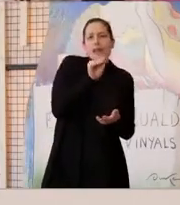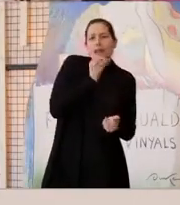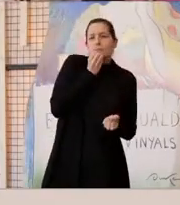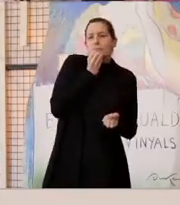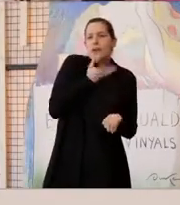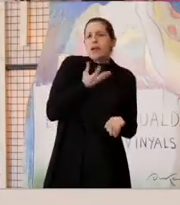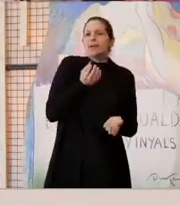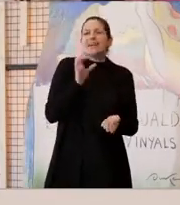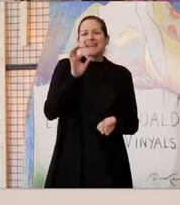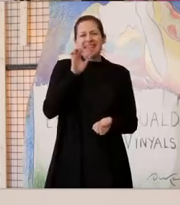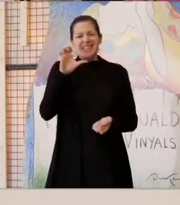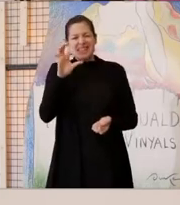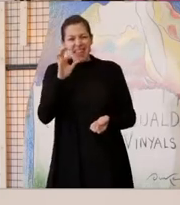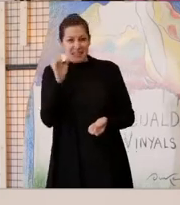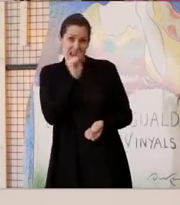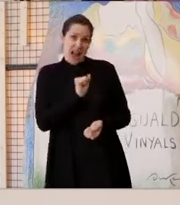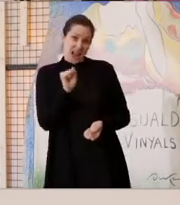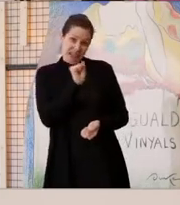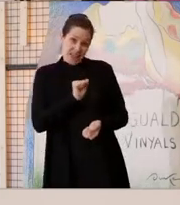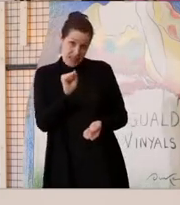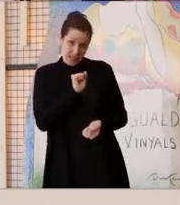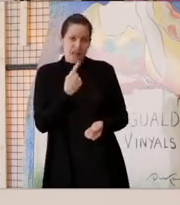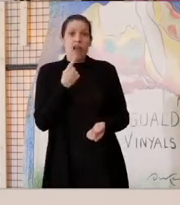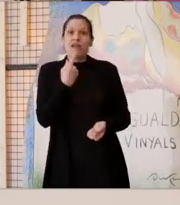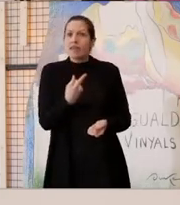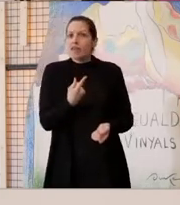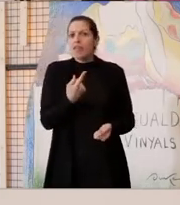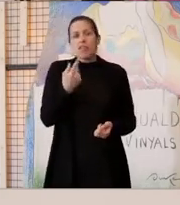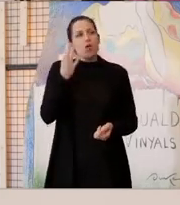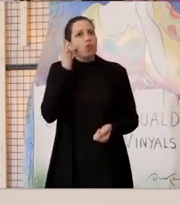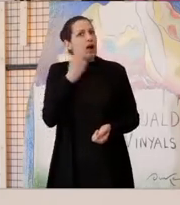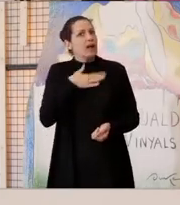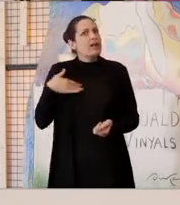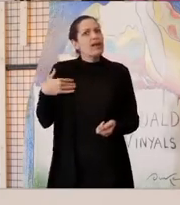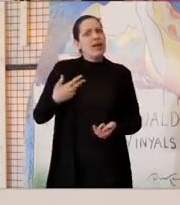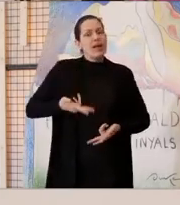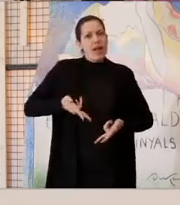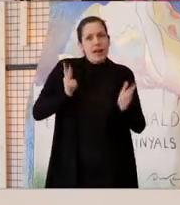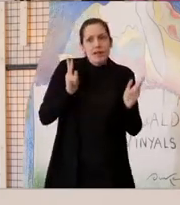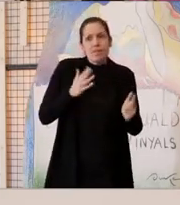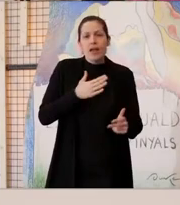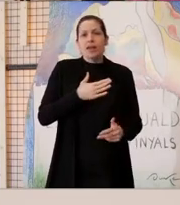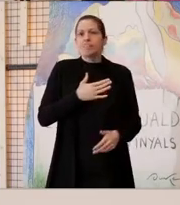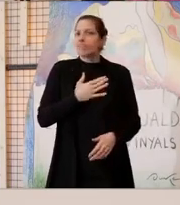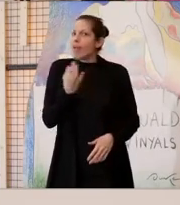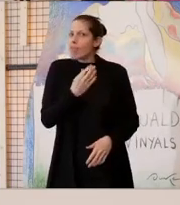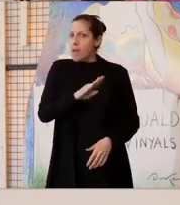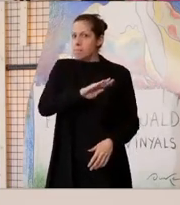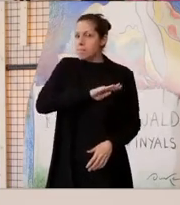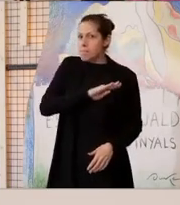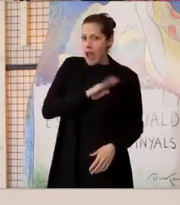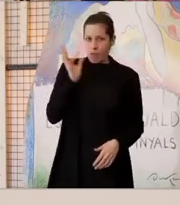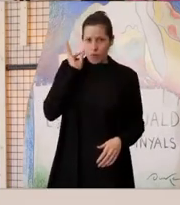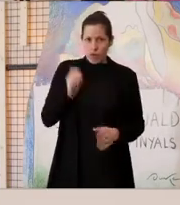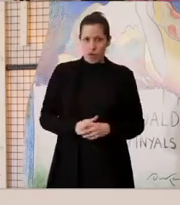maravillosa gallega que para ser libre Hay que ser mala mujer y yo llevo mucho tiempo siendo mala mujer pero es cierto que